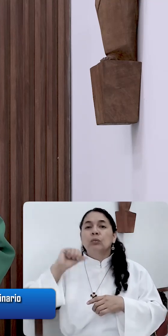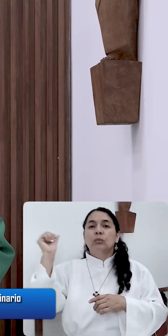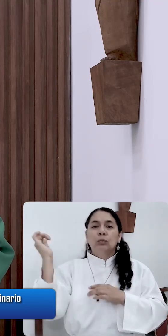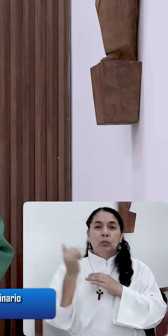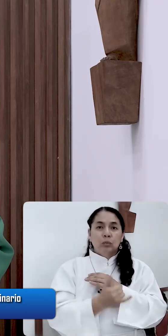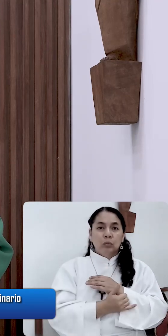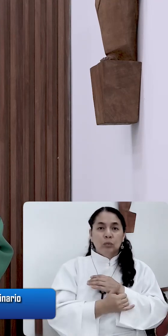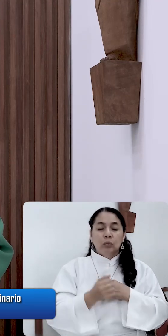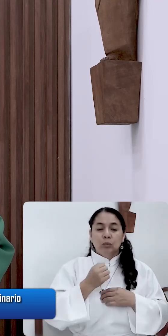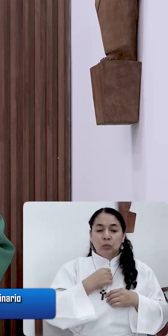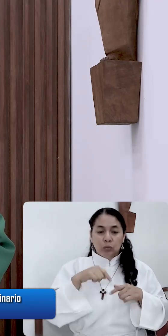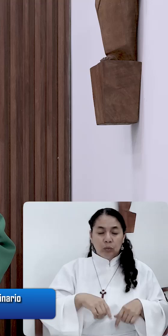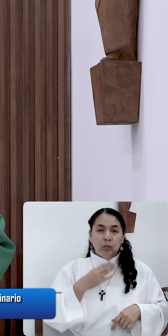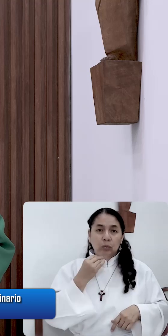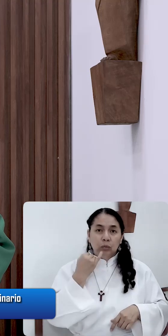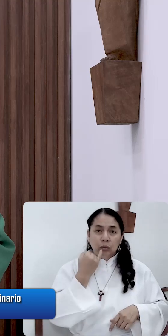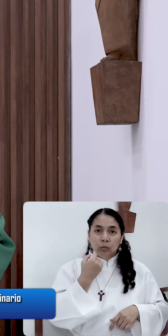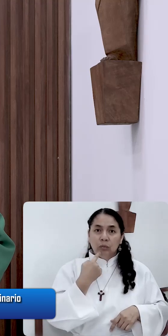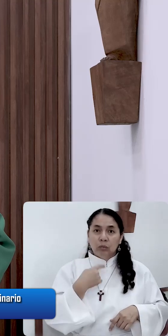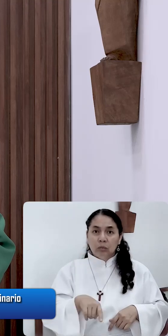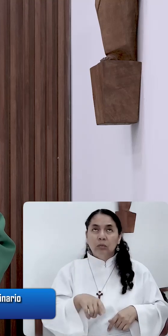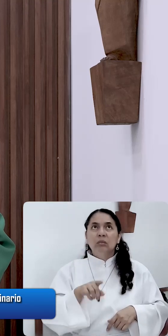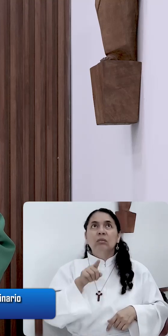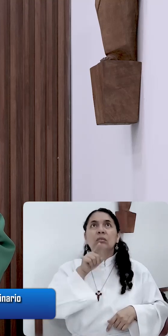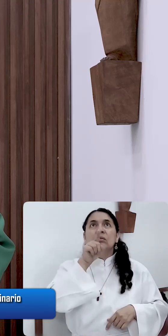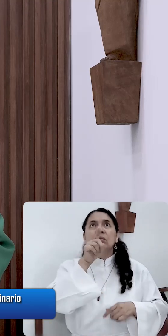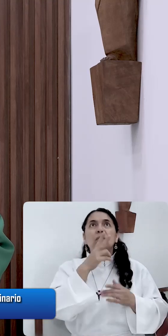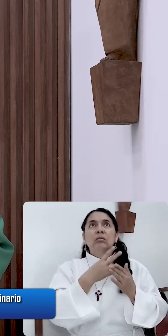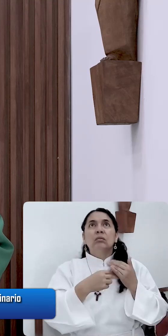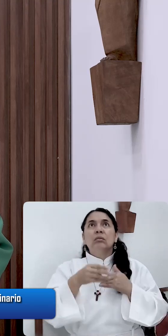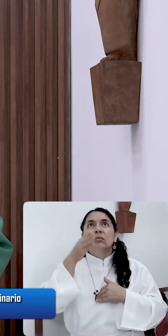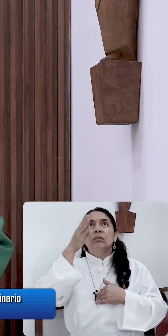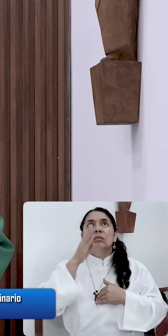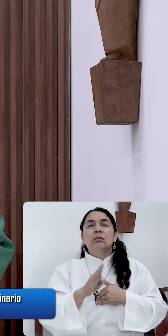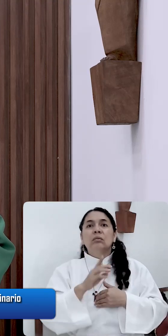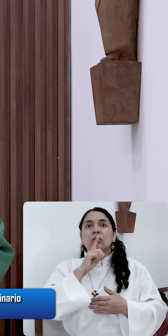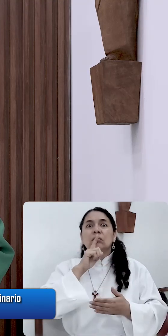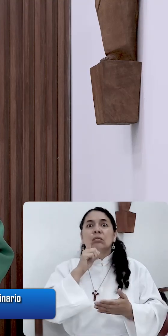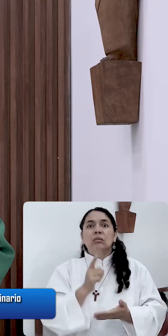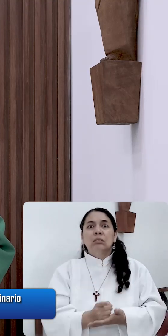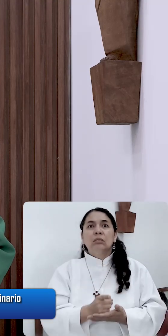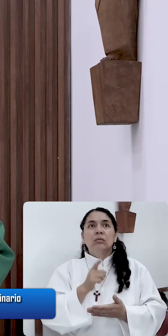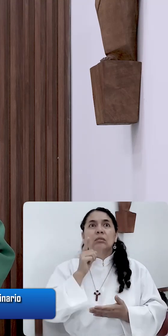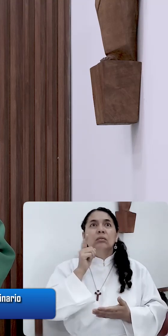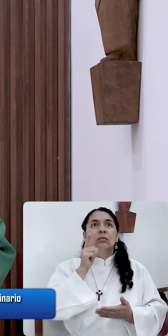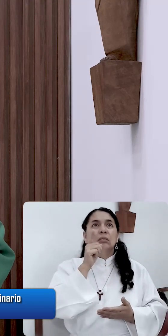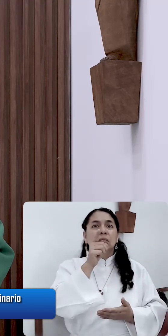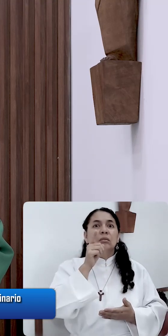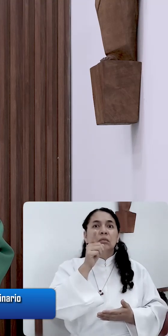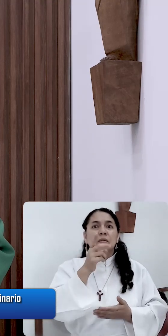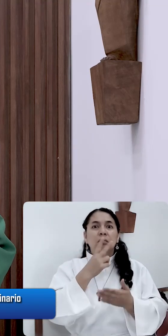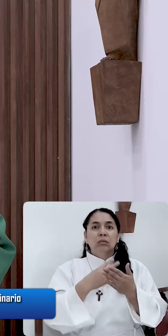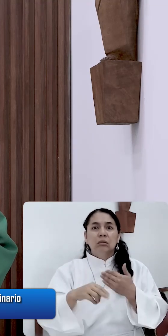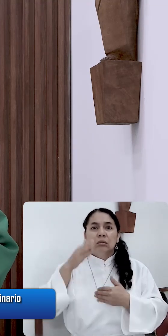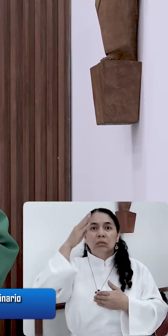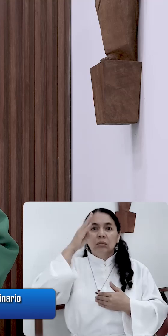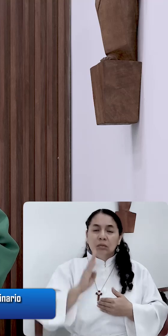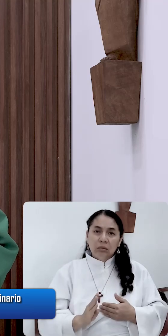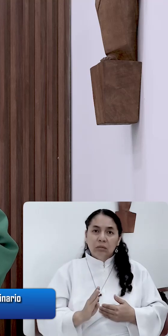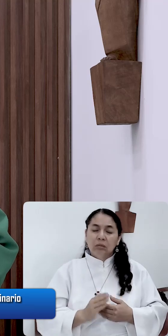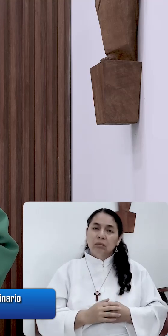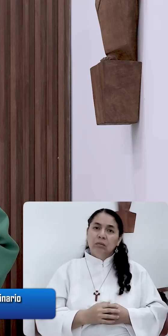pertenece al pueblo de Israel, que va a decir, tú eres el Hijo de Dios, verdaderamente eres el Hijo de Dios.